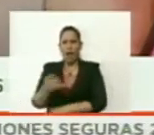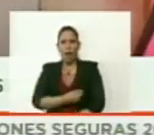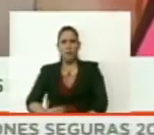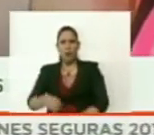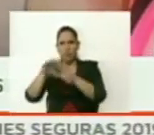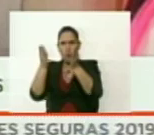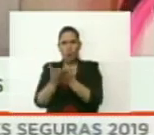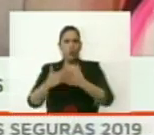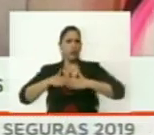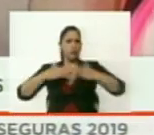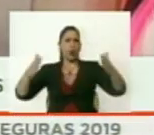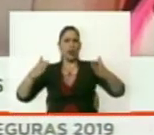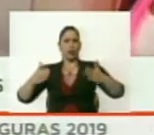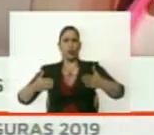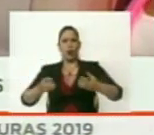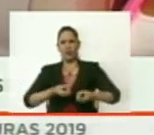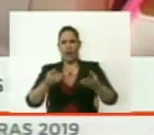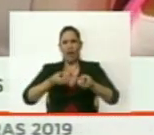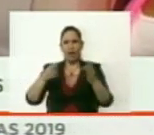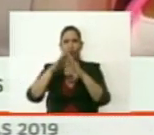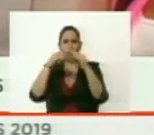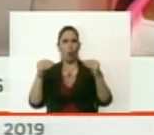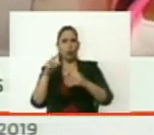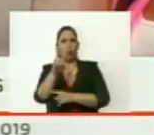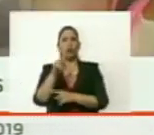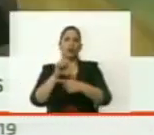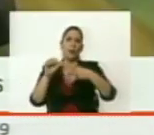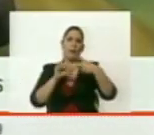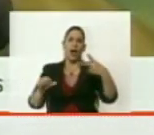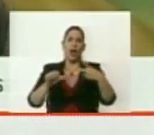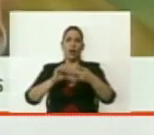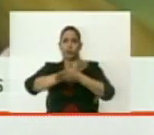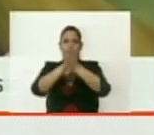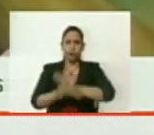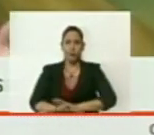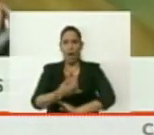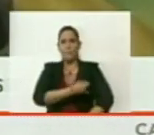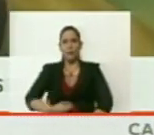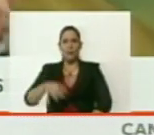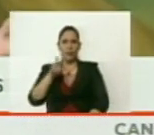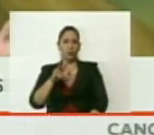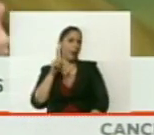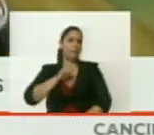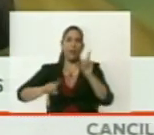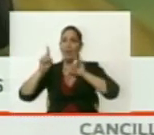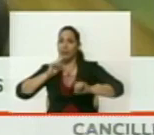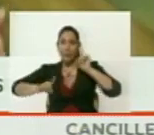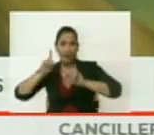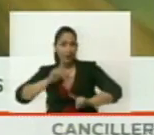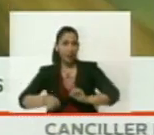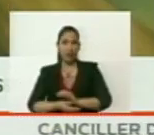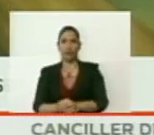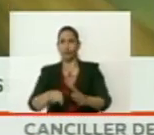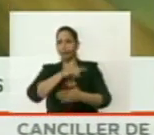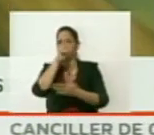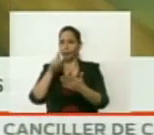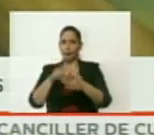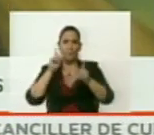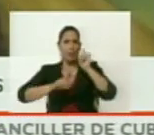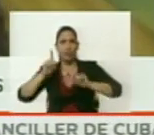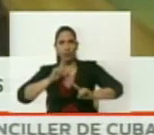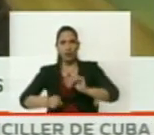está dispuesto a traer todo y en 2 semanas ya no habrá hambre en Venezuela. Mentira, falso, totalmente